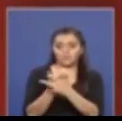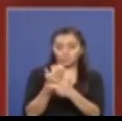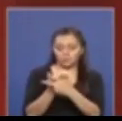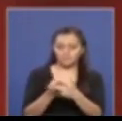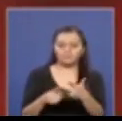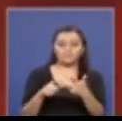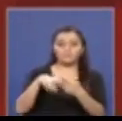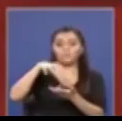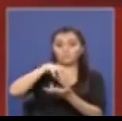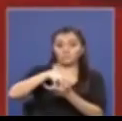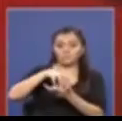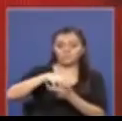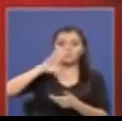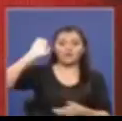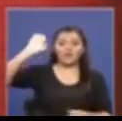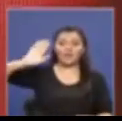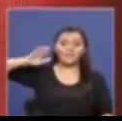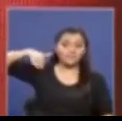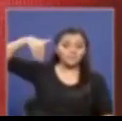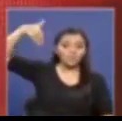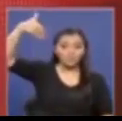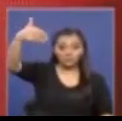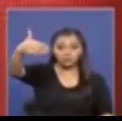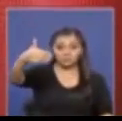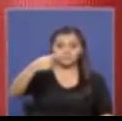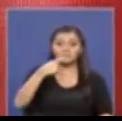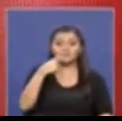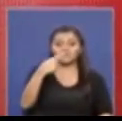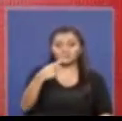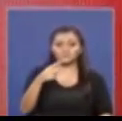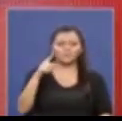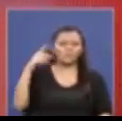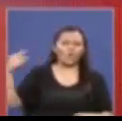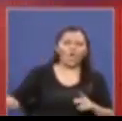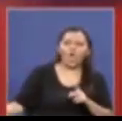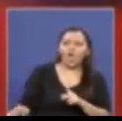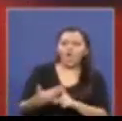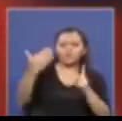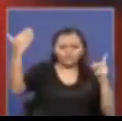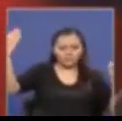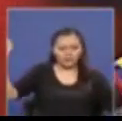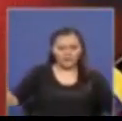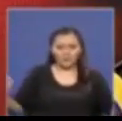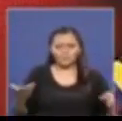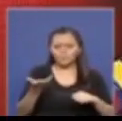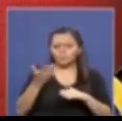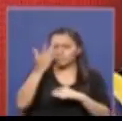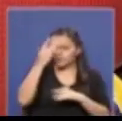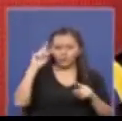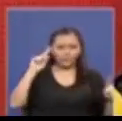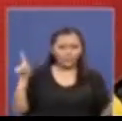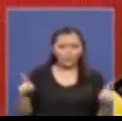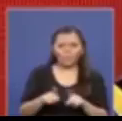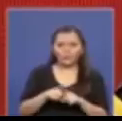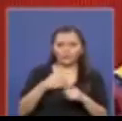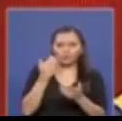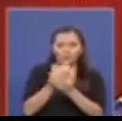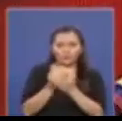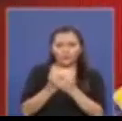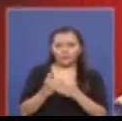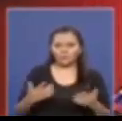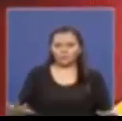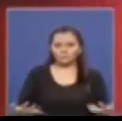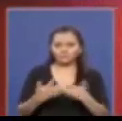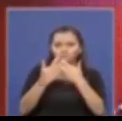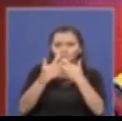provinciales. Así que la próxima vez que quieran marchar por la reactivación productiva del Carchi, avíseme